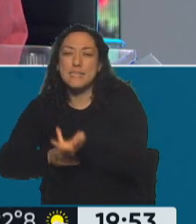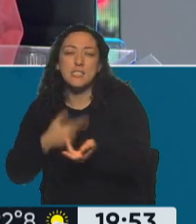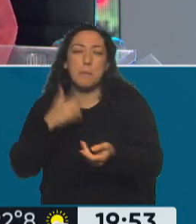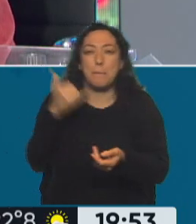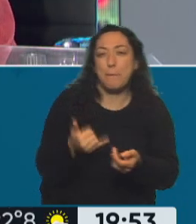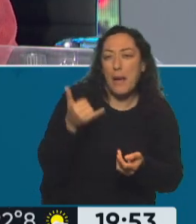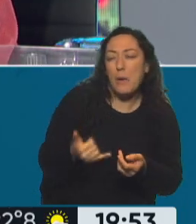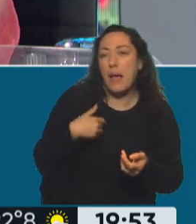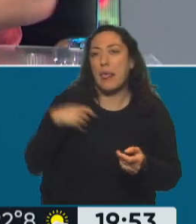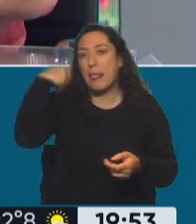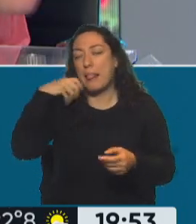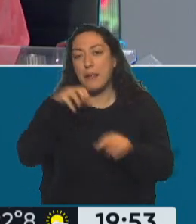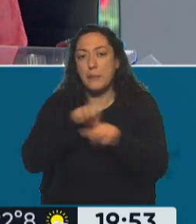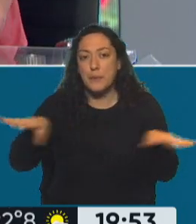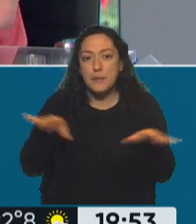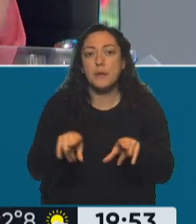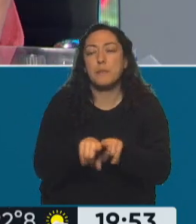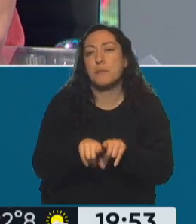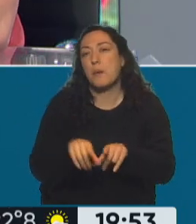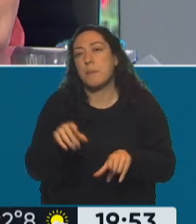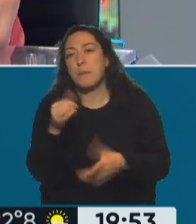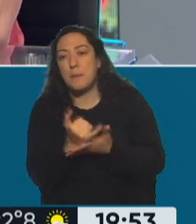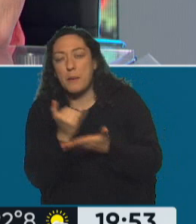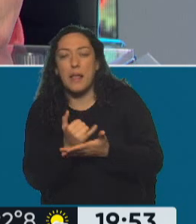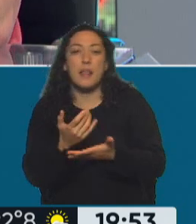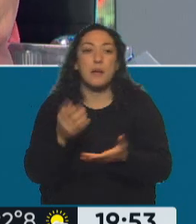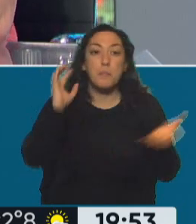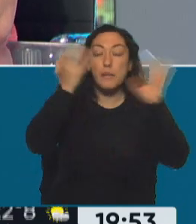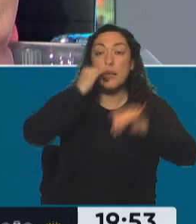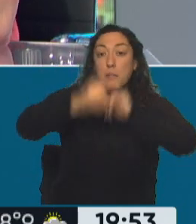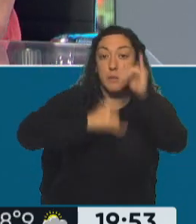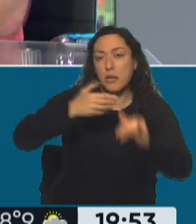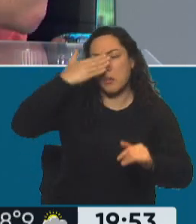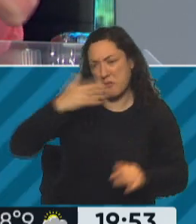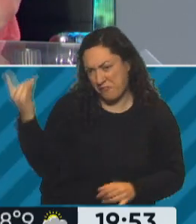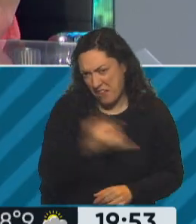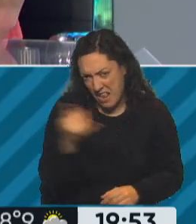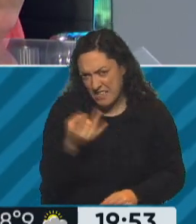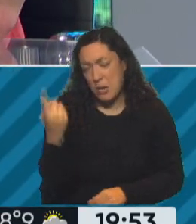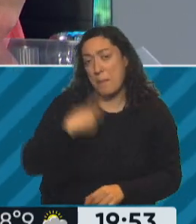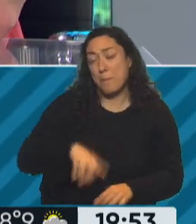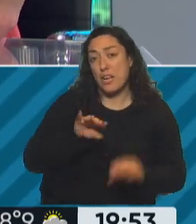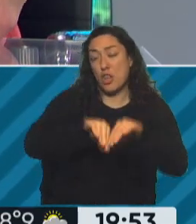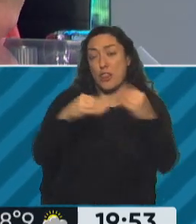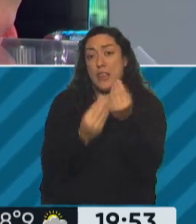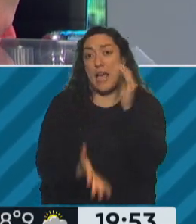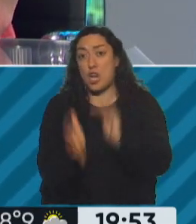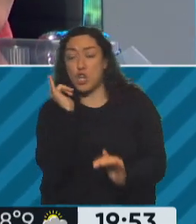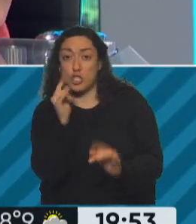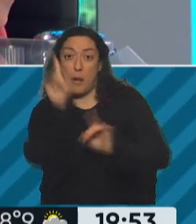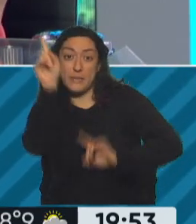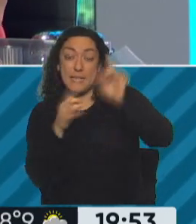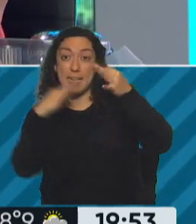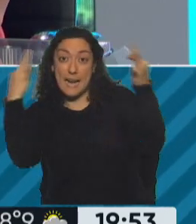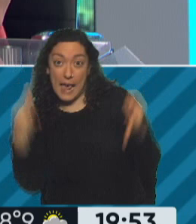tener muchas Sí, reproducciones. burlesco, Milei digamos. va y explica cosas que Claro. después son completamente falsas, pero parte de un diagnóstico que muchas veces es real, que